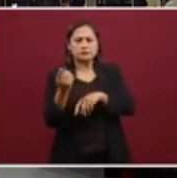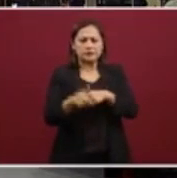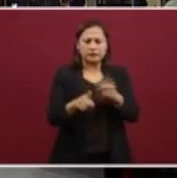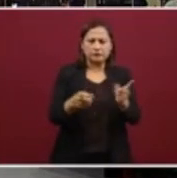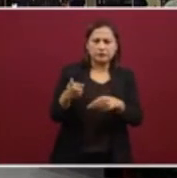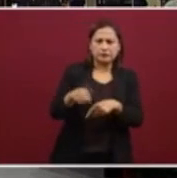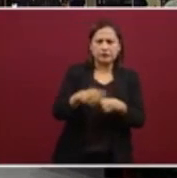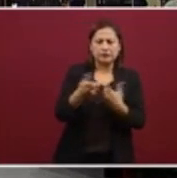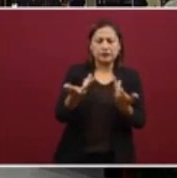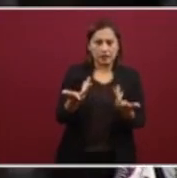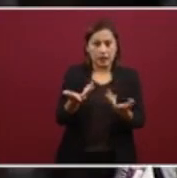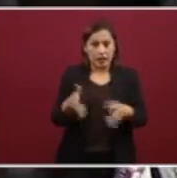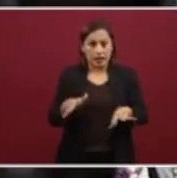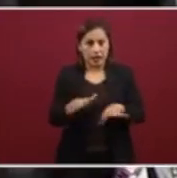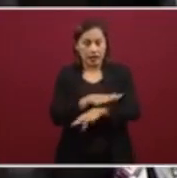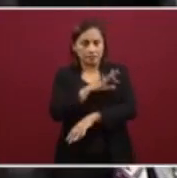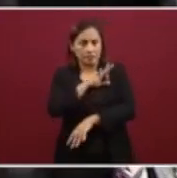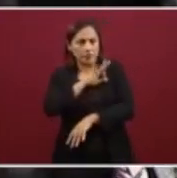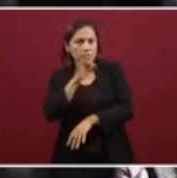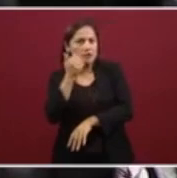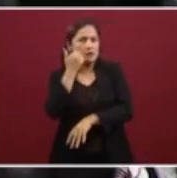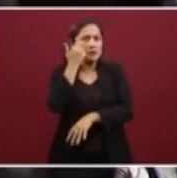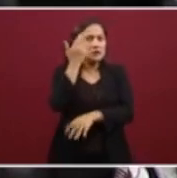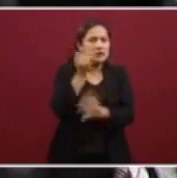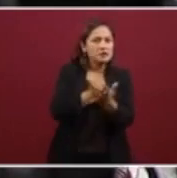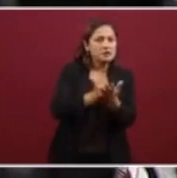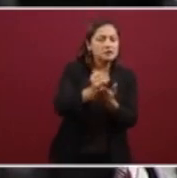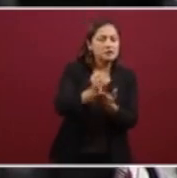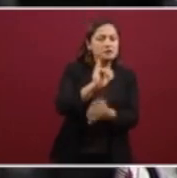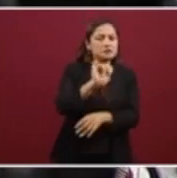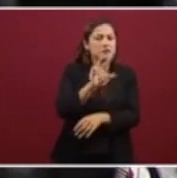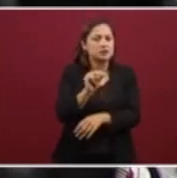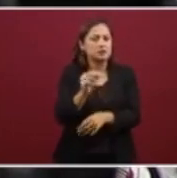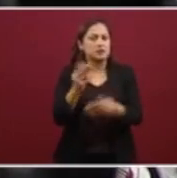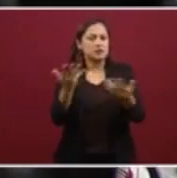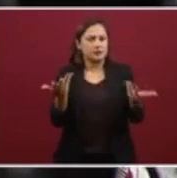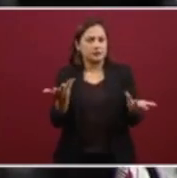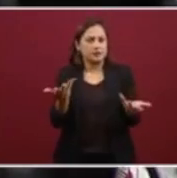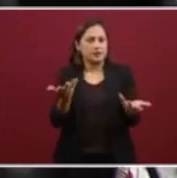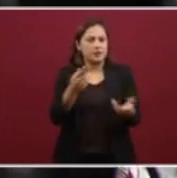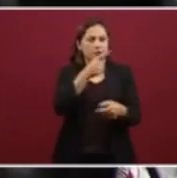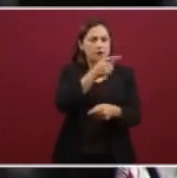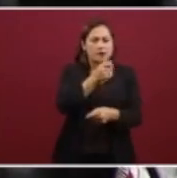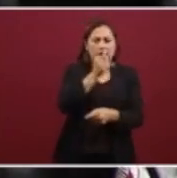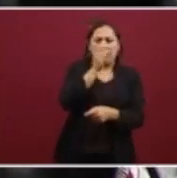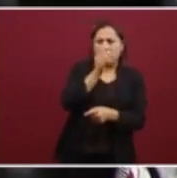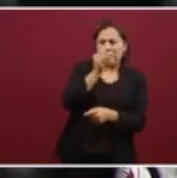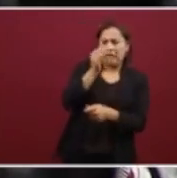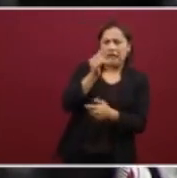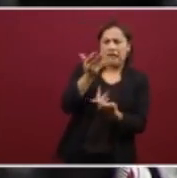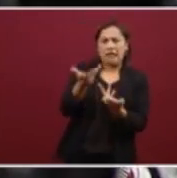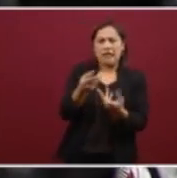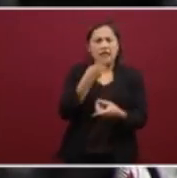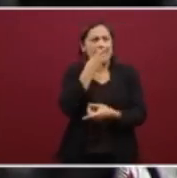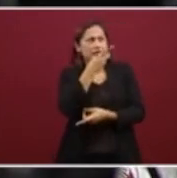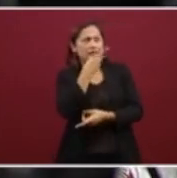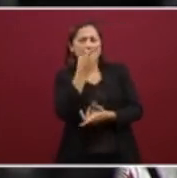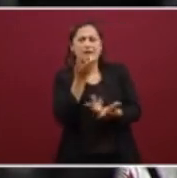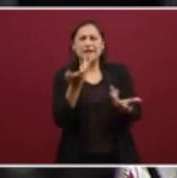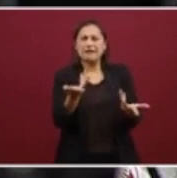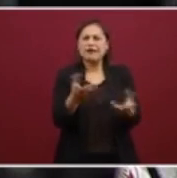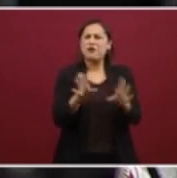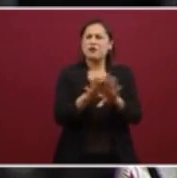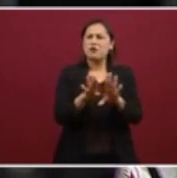allá de estas bravuconerías, por llamarlo de algún modo, ¿hasta dónde México está dispuesto a modificar